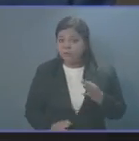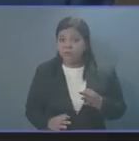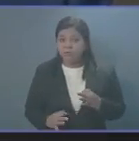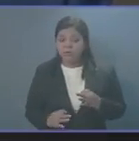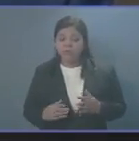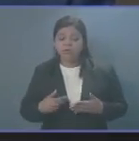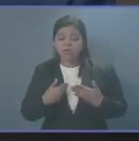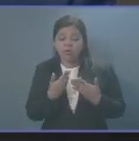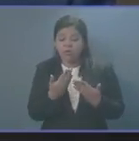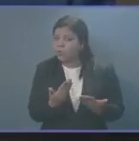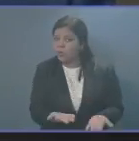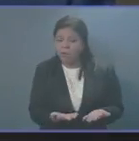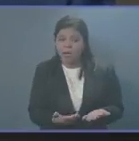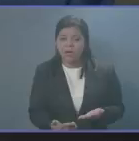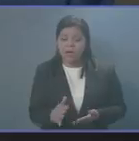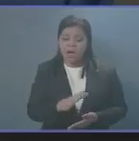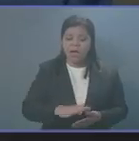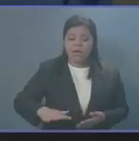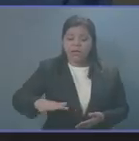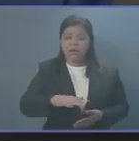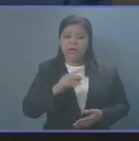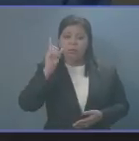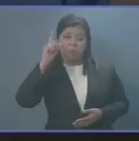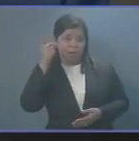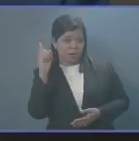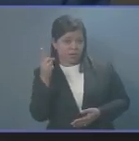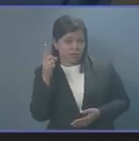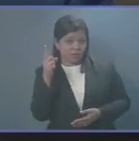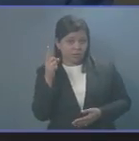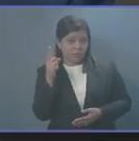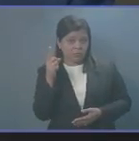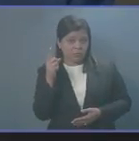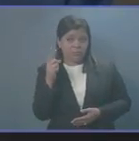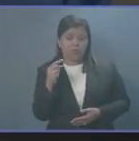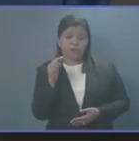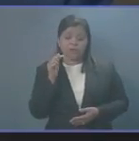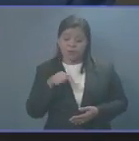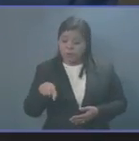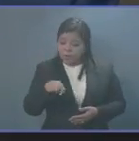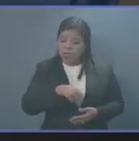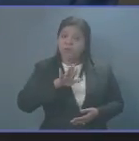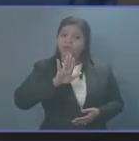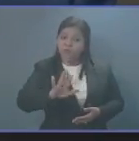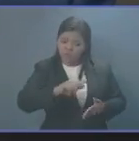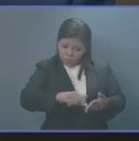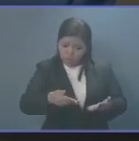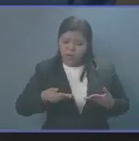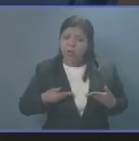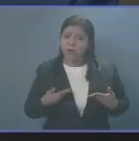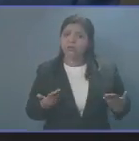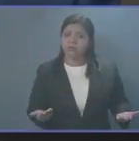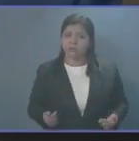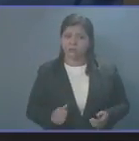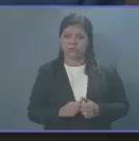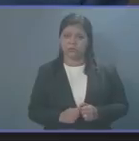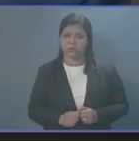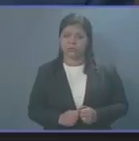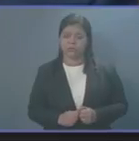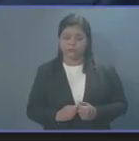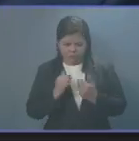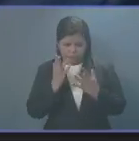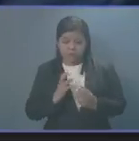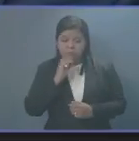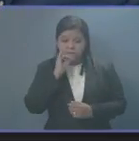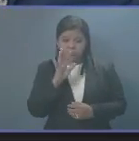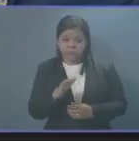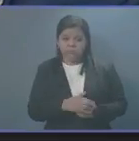al sector de los profesores, de los educadores, lo que les corresponde como tal. Quiere decir